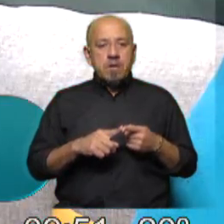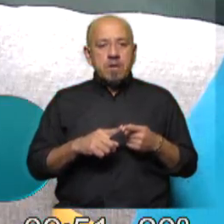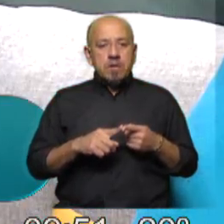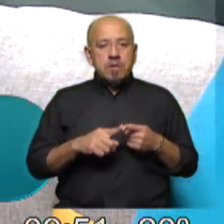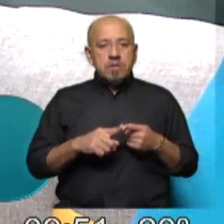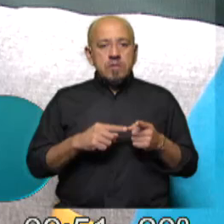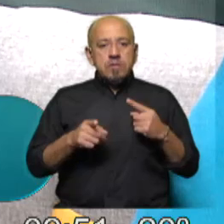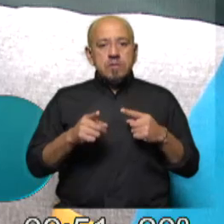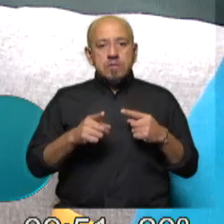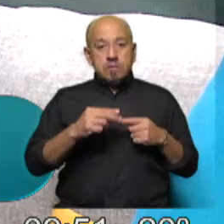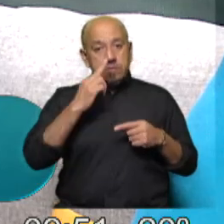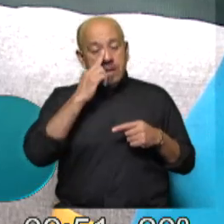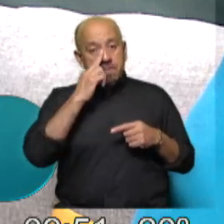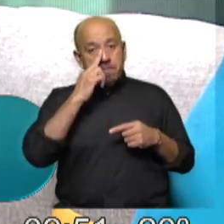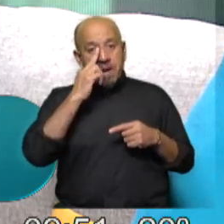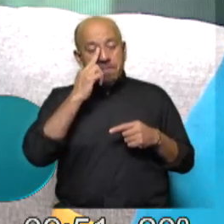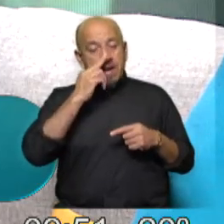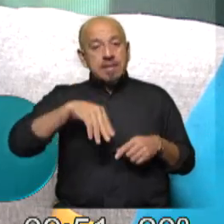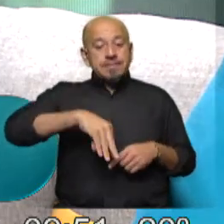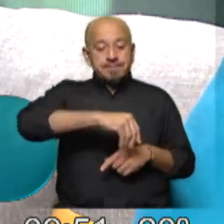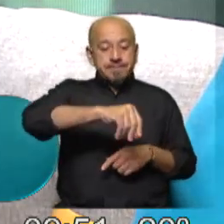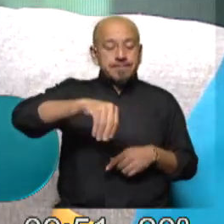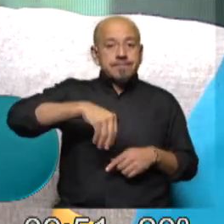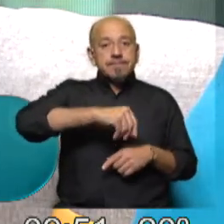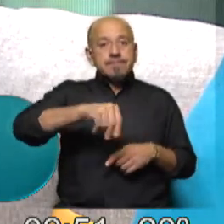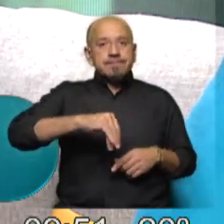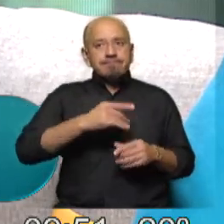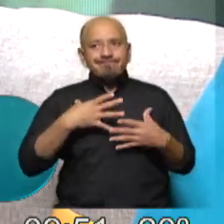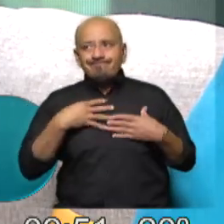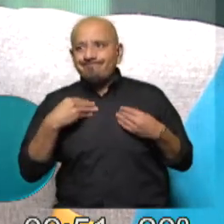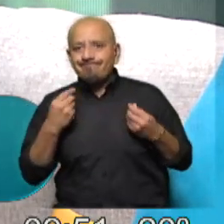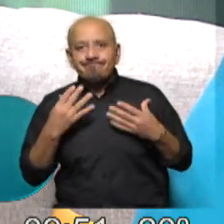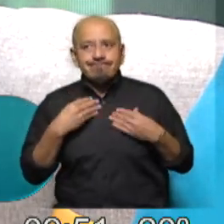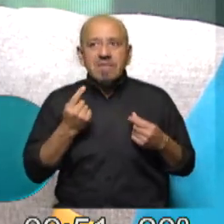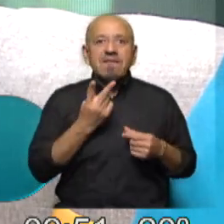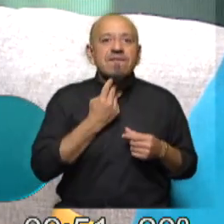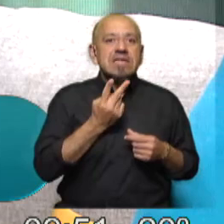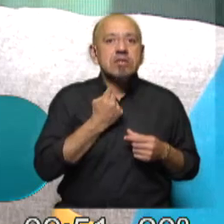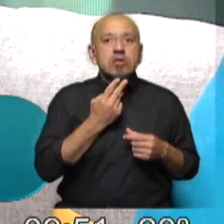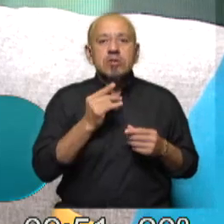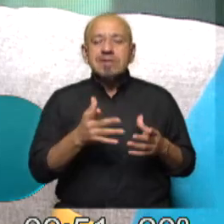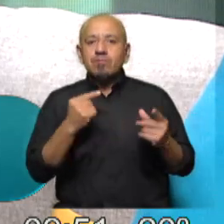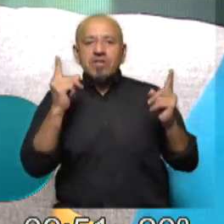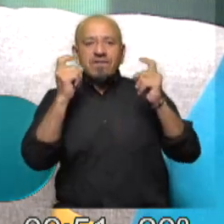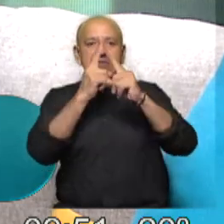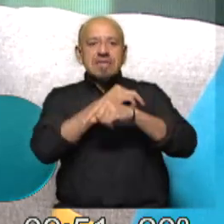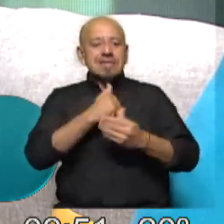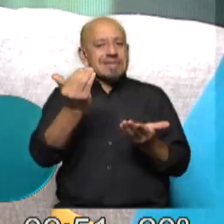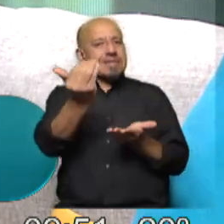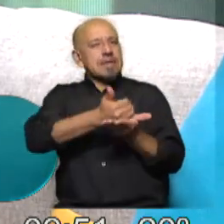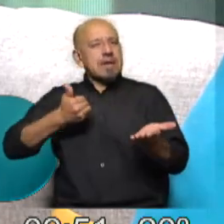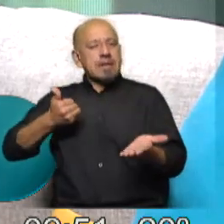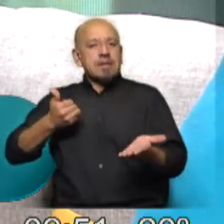te gusta. El pan, las harinas, como sí, es adictiva, es muy difícil de eliminarla. Tenés que